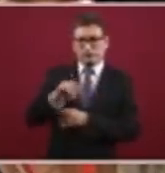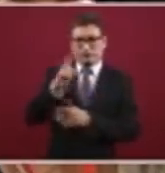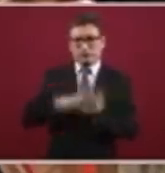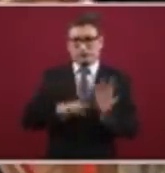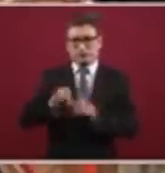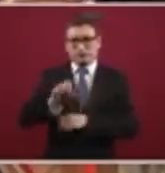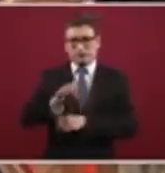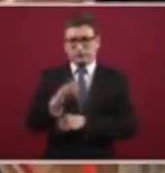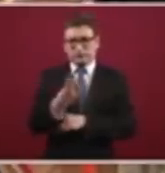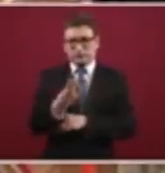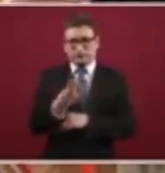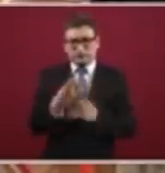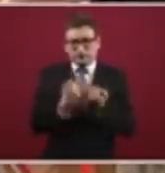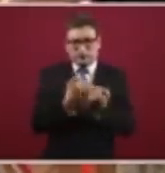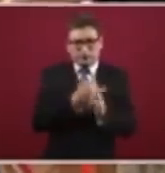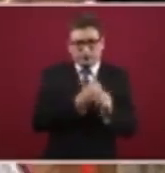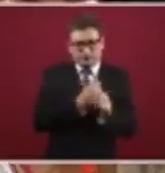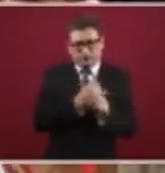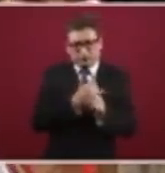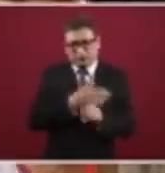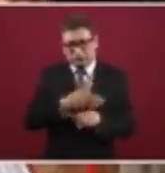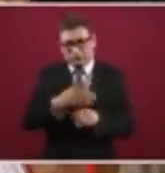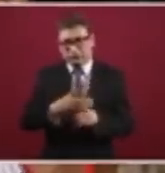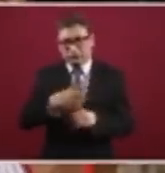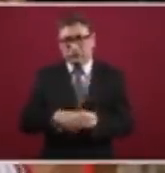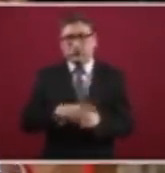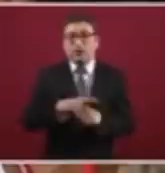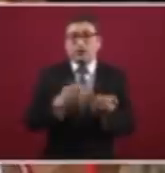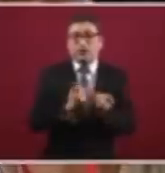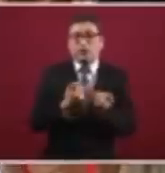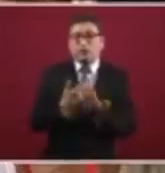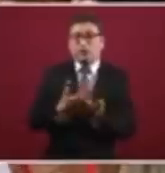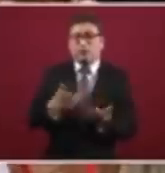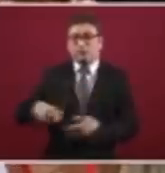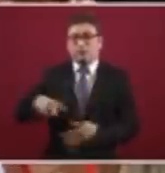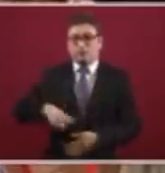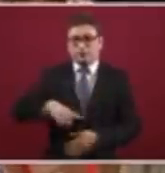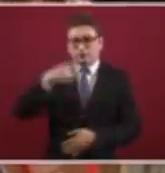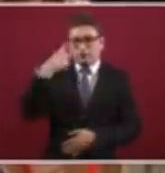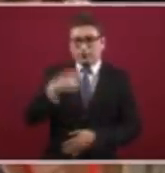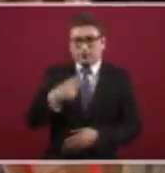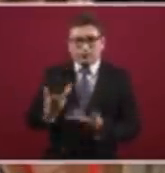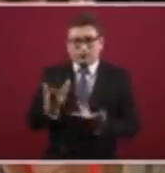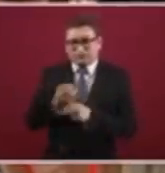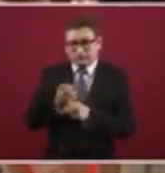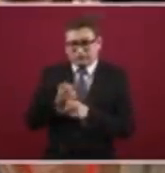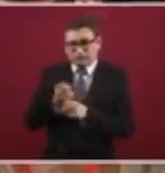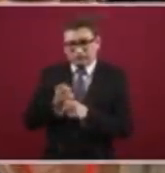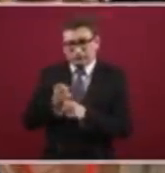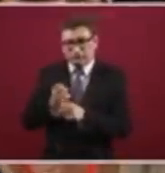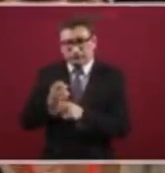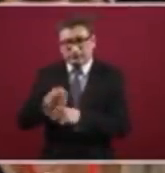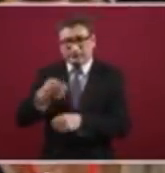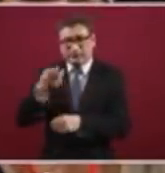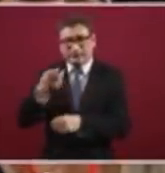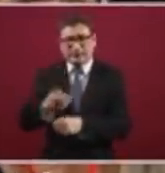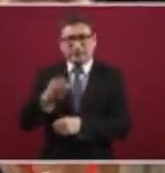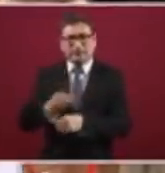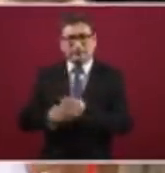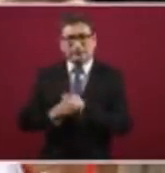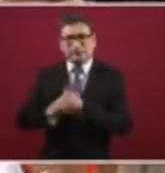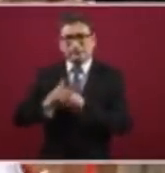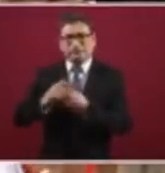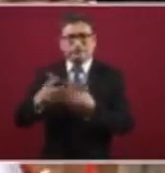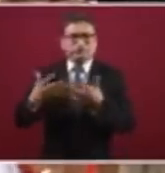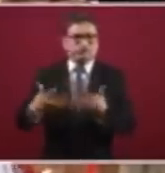la verdad apreciará cuando sea la verdad pero ante qué tamaño se encuentra el gobierno mexicano empeñado para desentrañar tal tal enigma